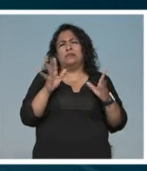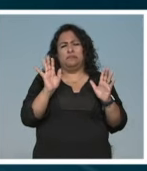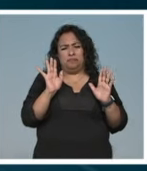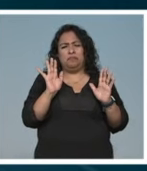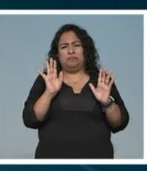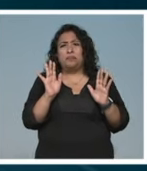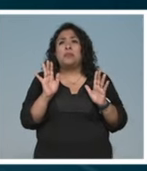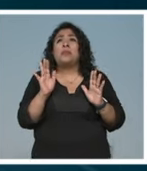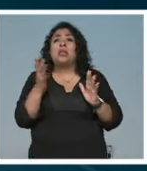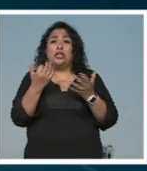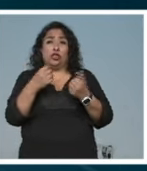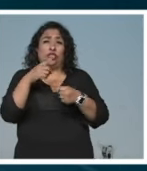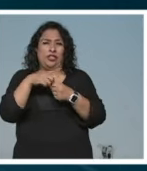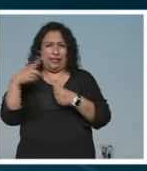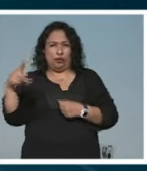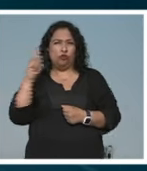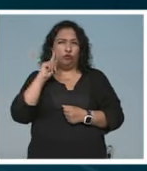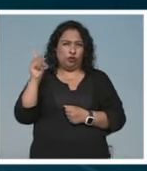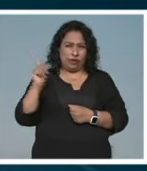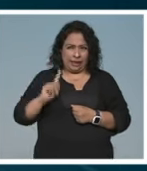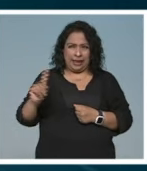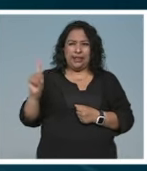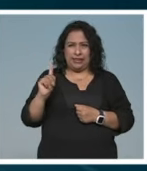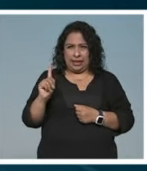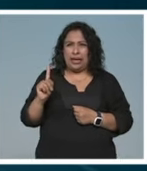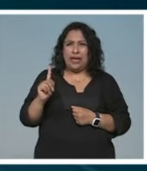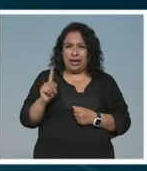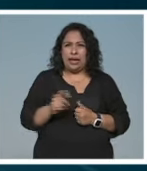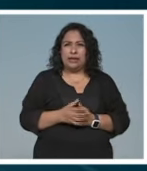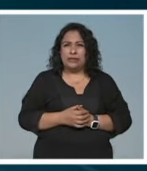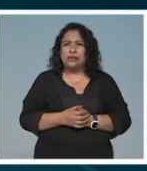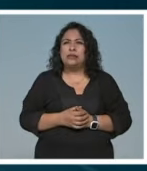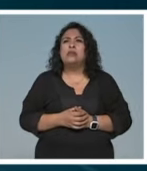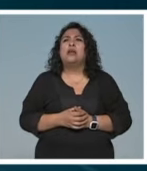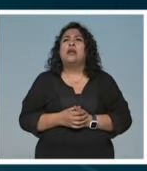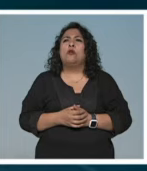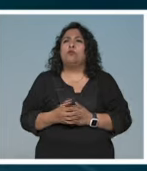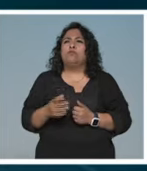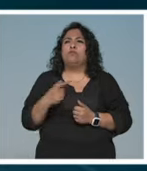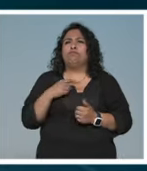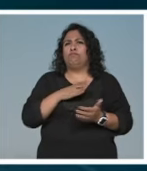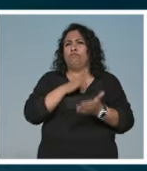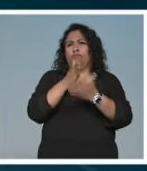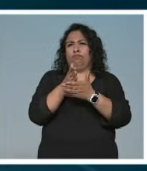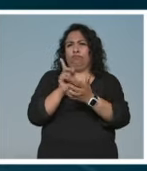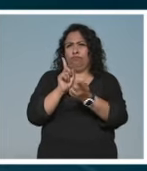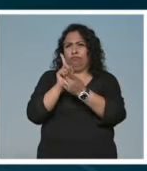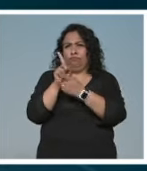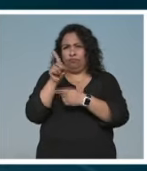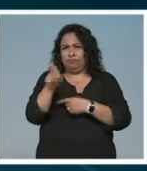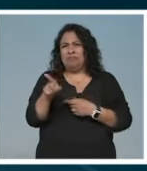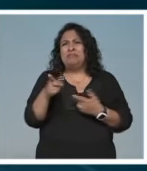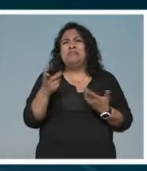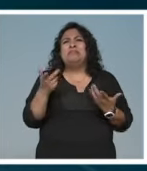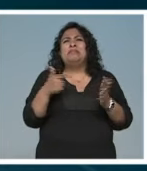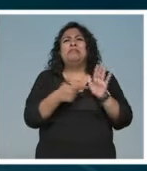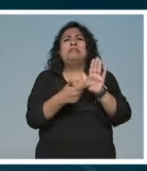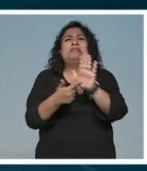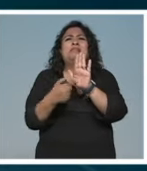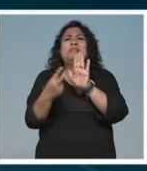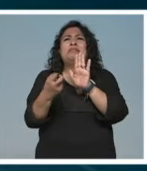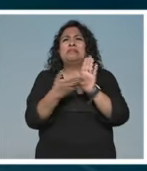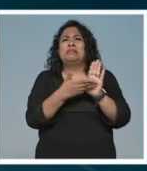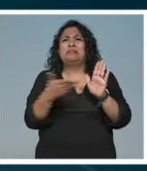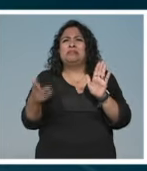entonces pues la sociedad zacatecana pues iba con él, y aunque es lo que estamos mostrando es un periodo